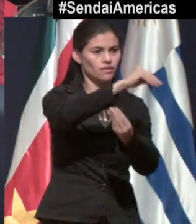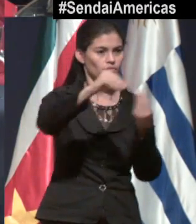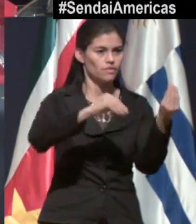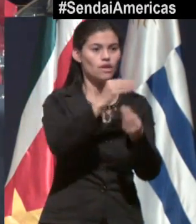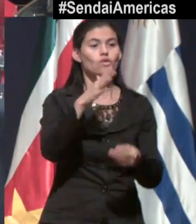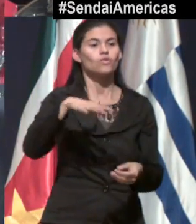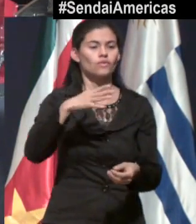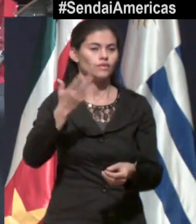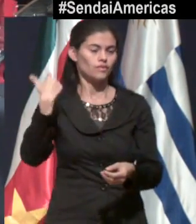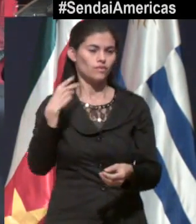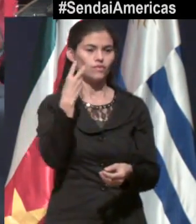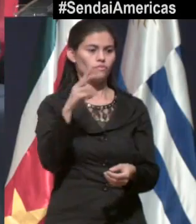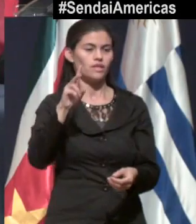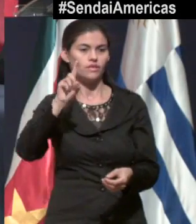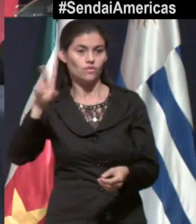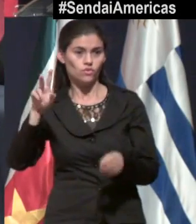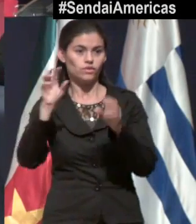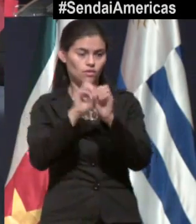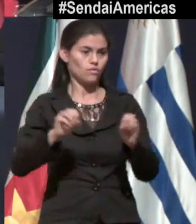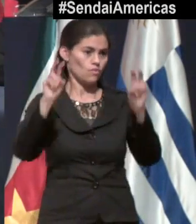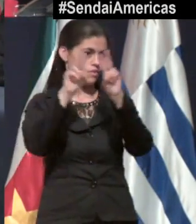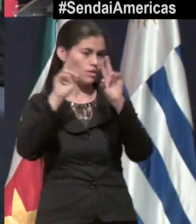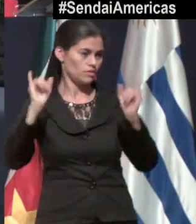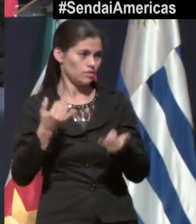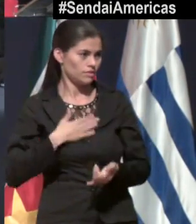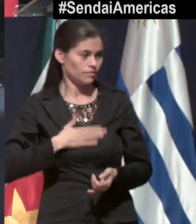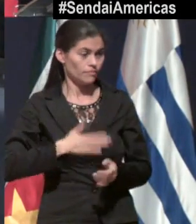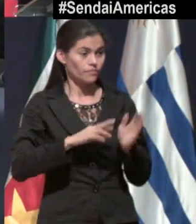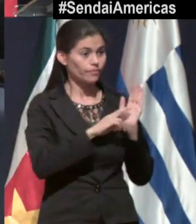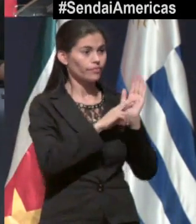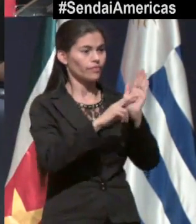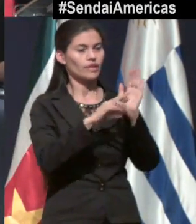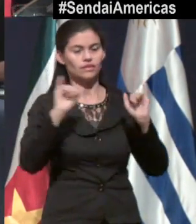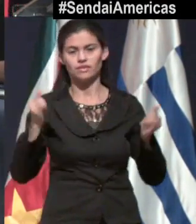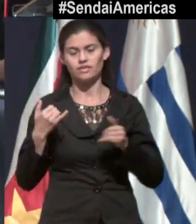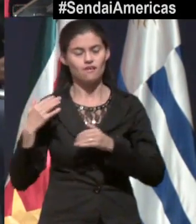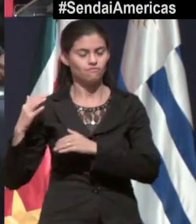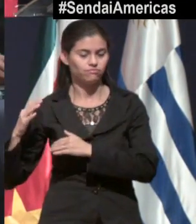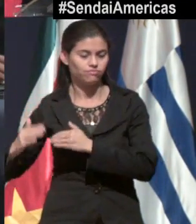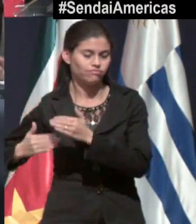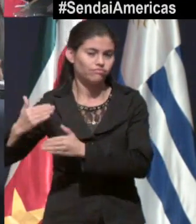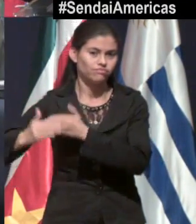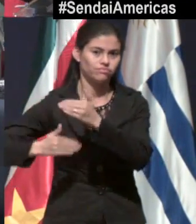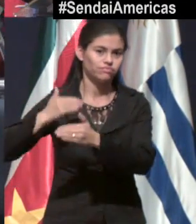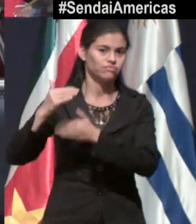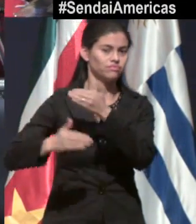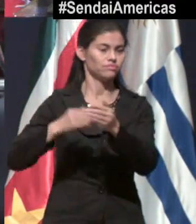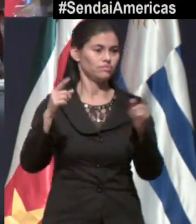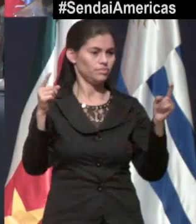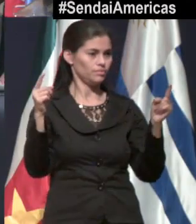en 2012 por la Asamblea General de la OEA como resultado de un proceso de construcción de consenso.